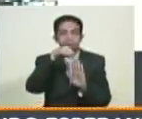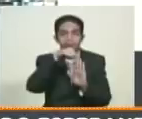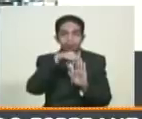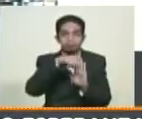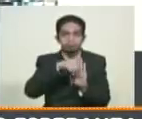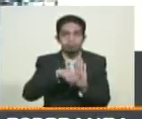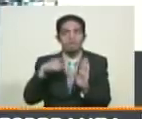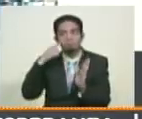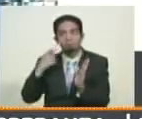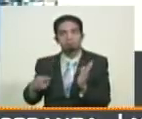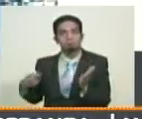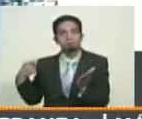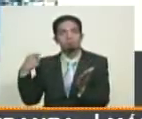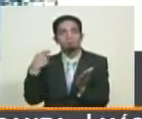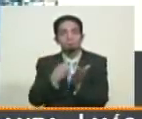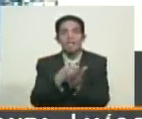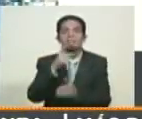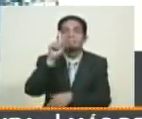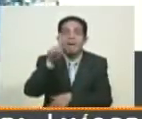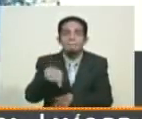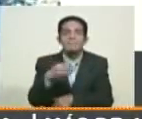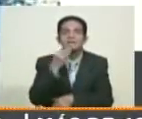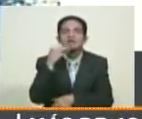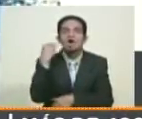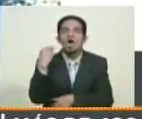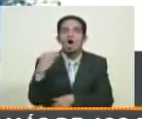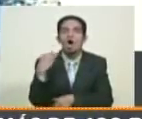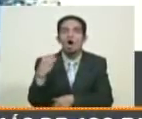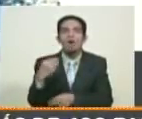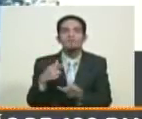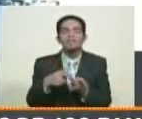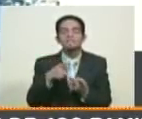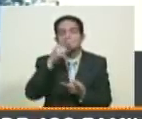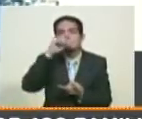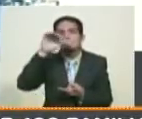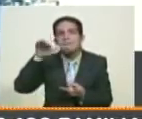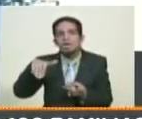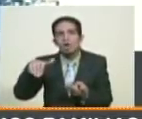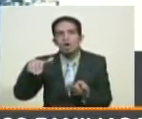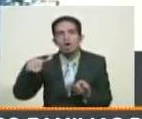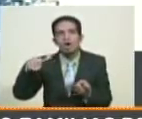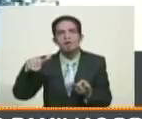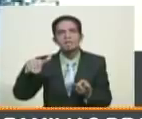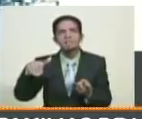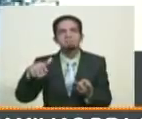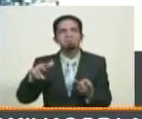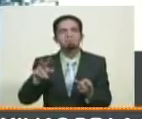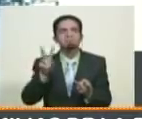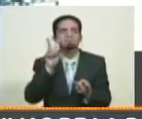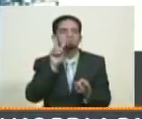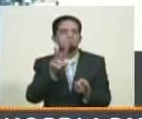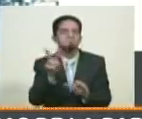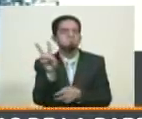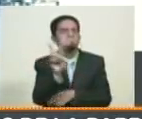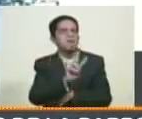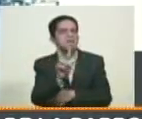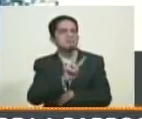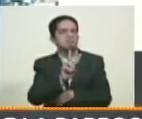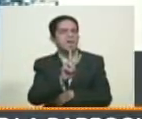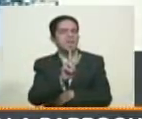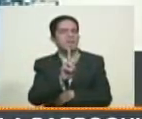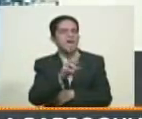a menores de edad muchas veces o adolescentes, pudimos ver cómo prácticamente Venezuela vivió una guerra